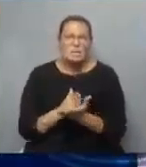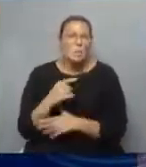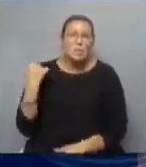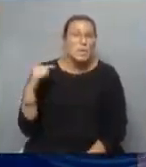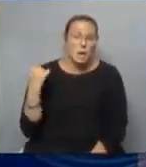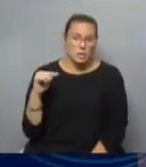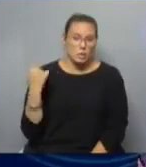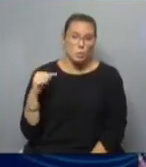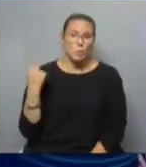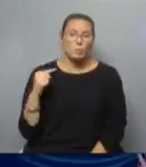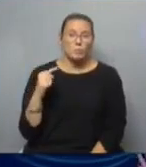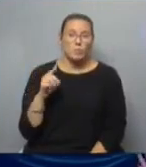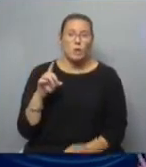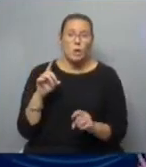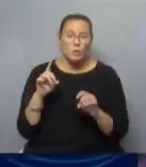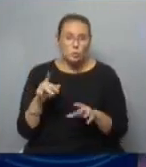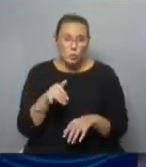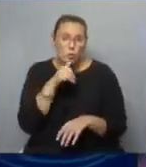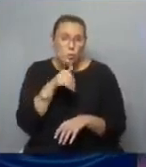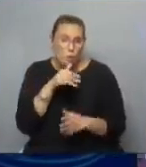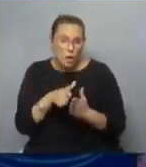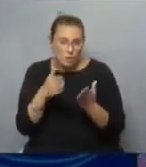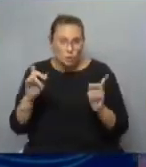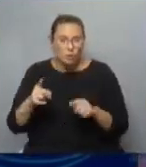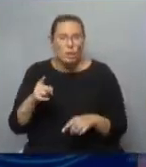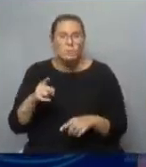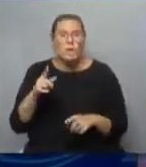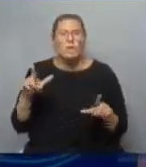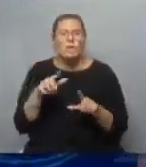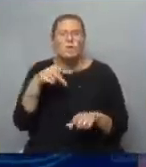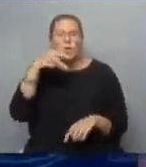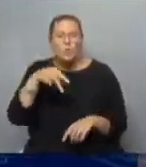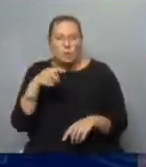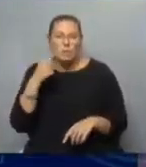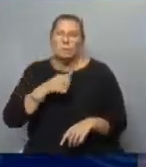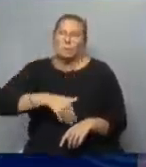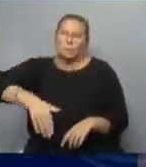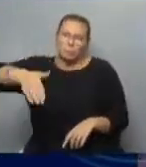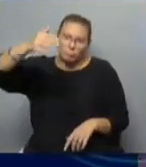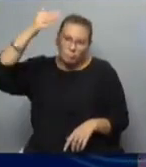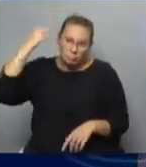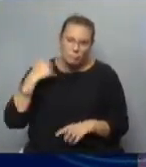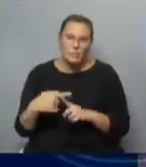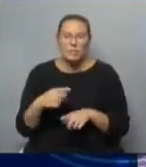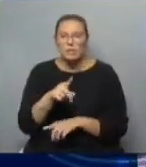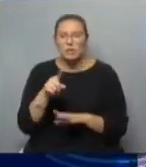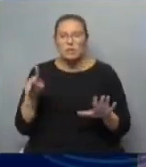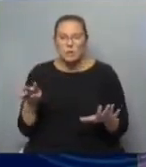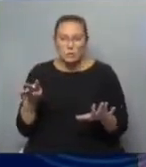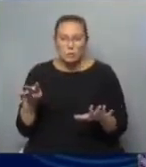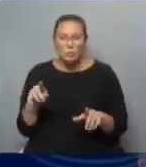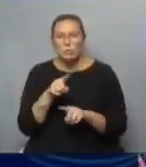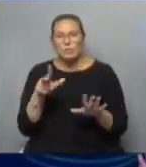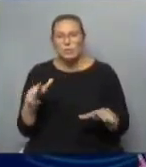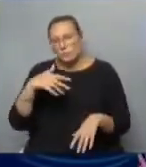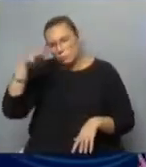negativas. Siempre. Y no solamente los cuentos de hadas, es decir, las novelas, históricamente todas las novelas del siglo XIX en adelante, o